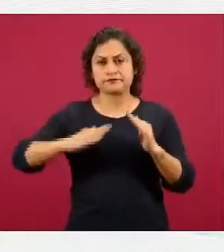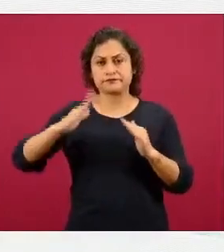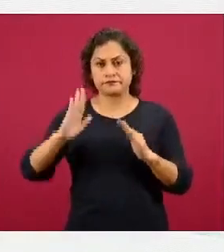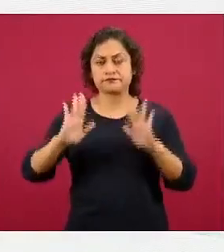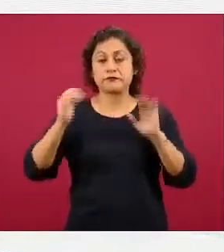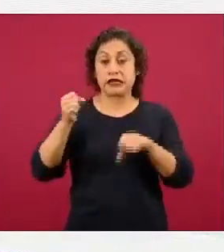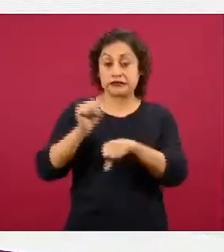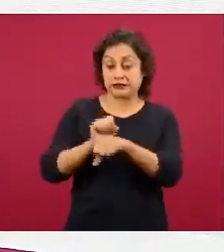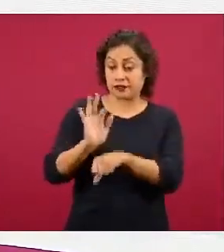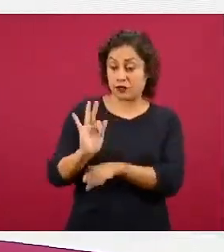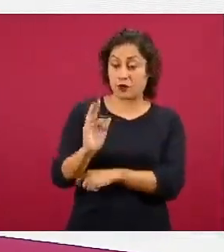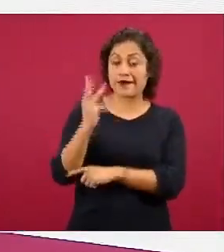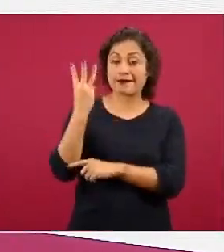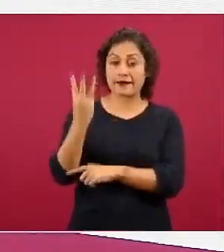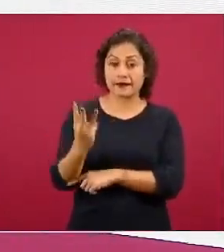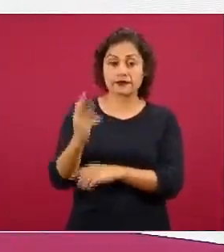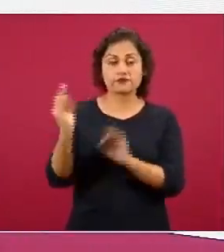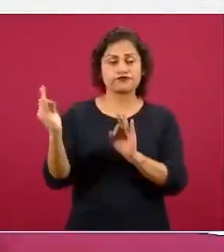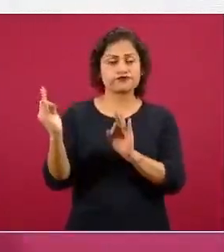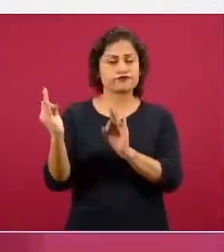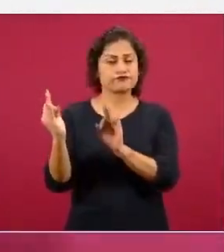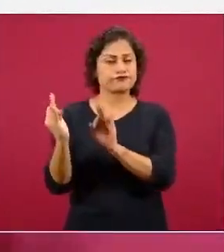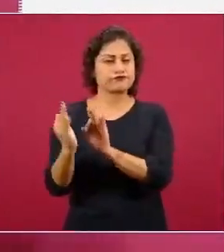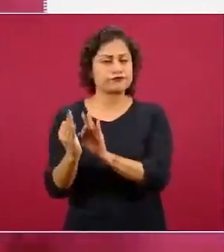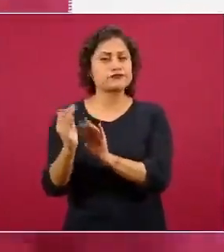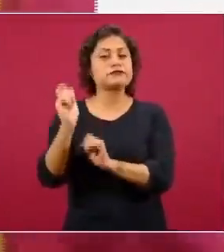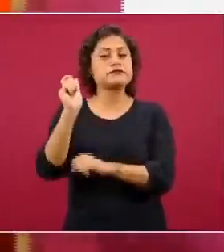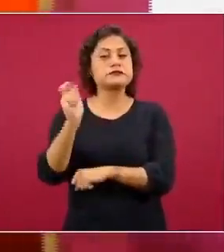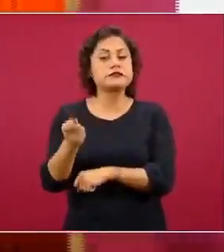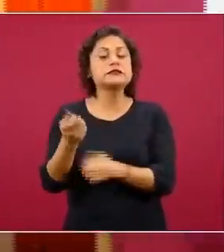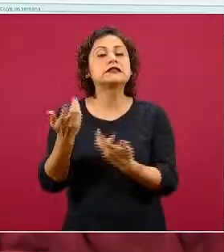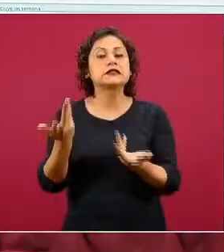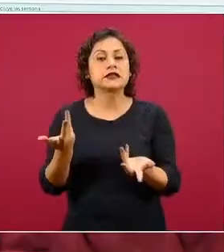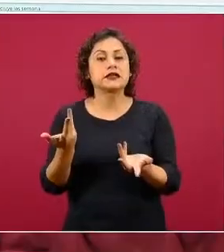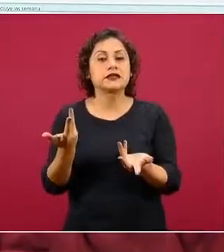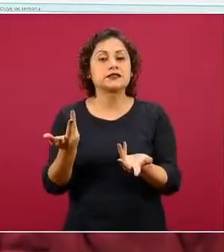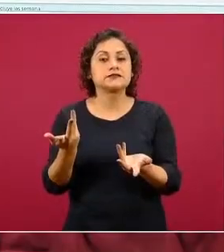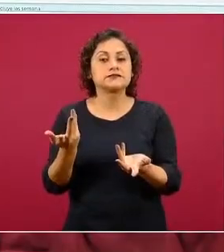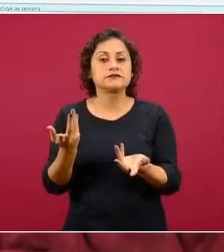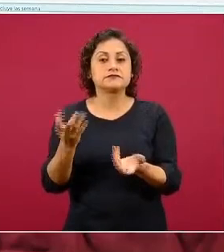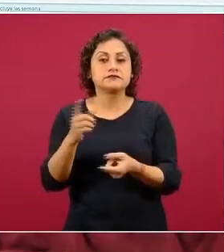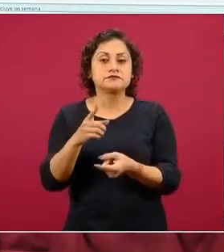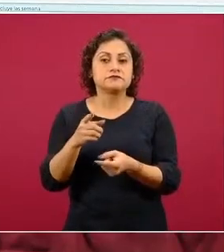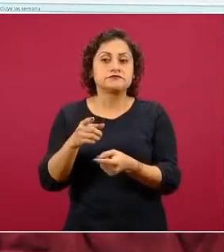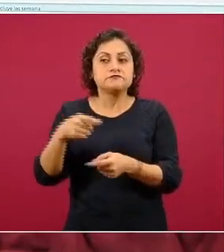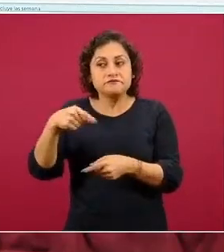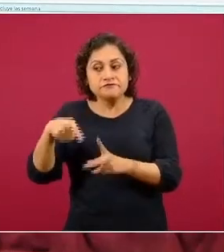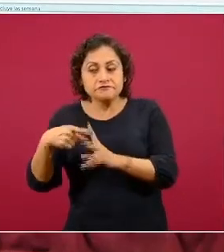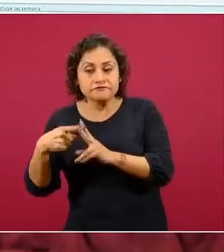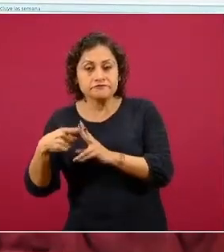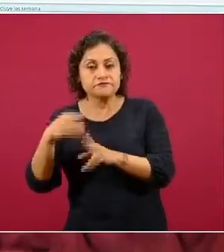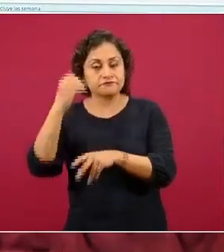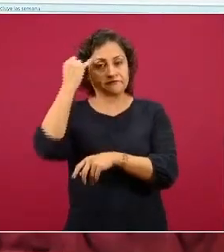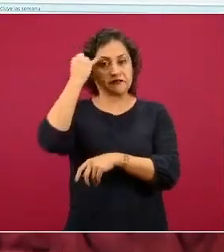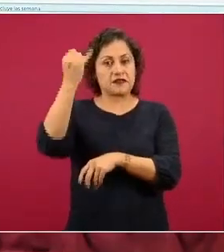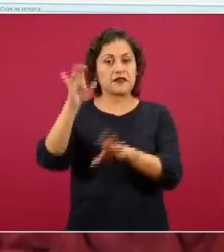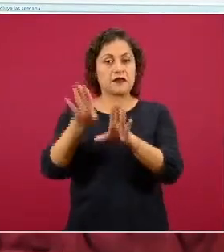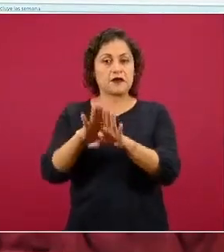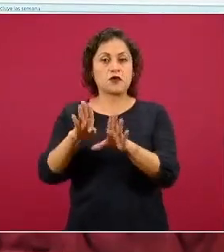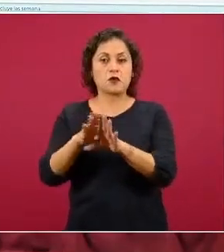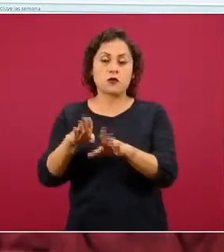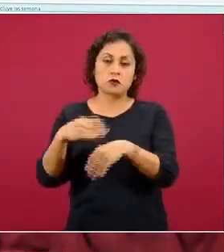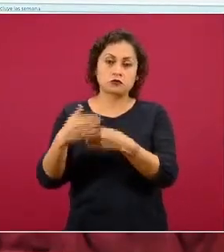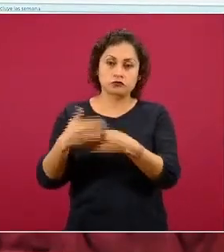semana 43 está muy cercano a lo que se hubiera esperado de acuerdo al promedio de los últimos 5 años.